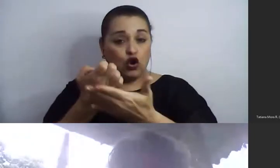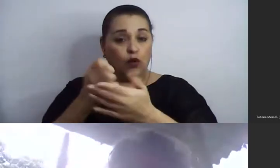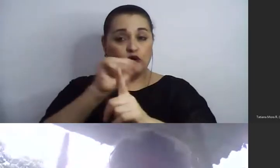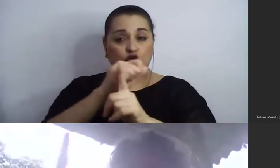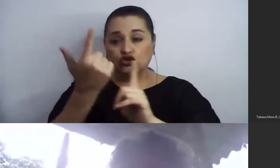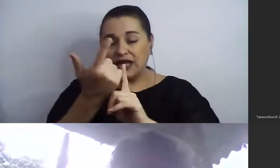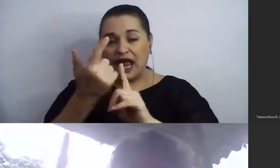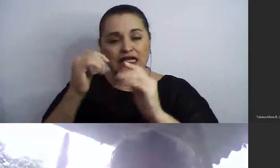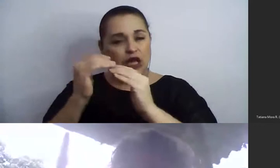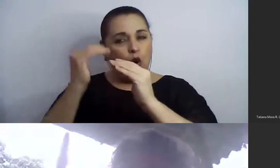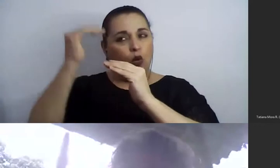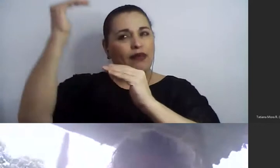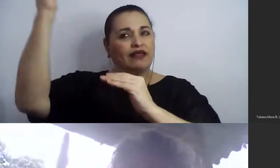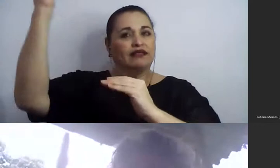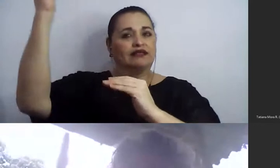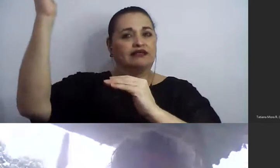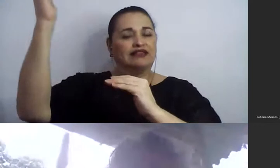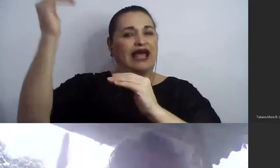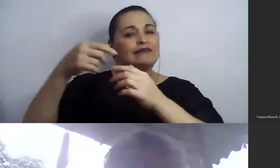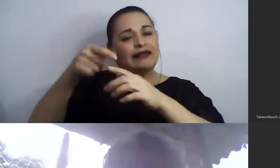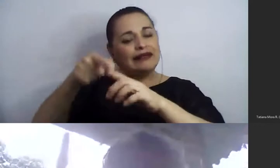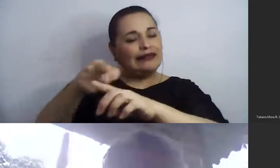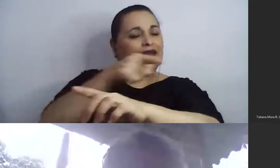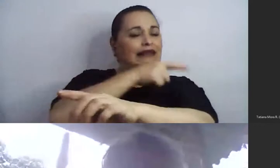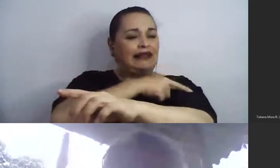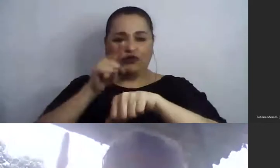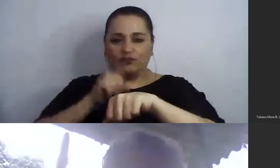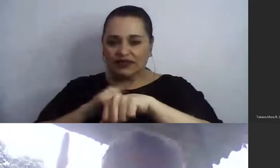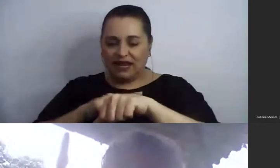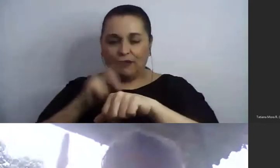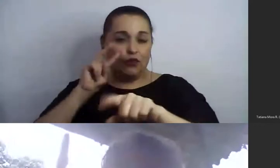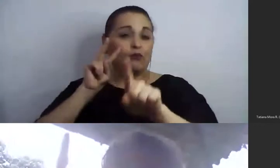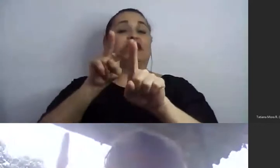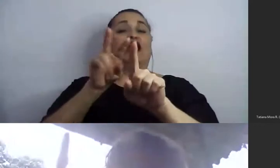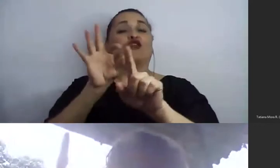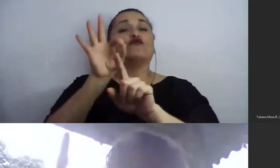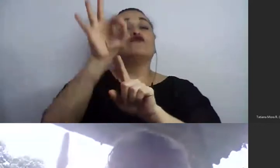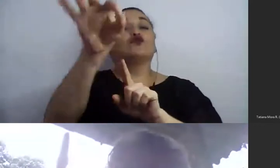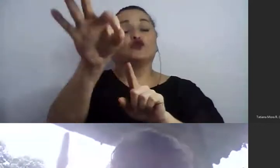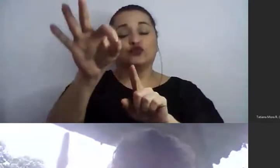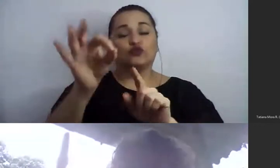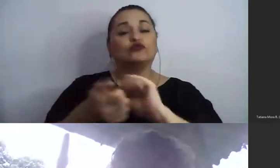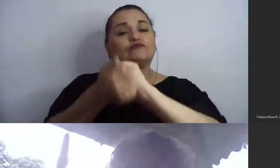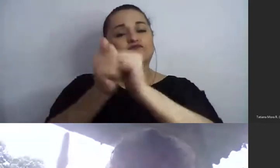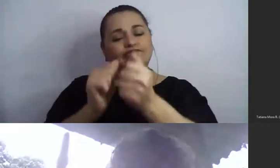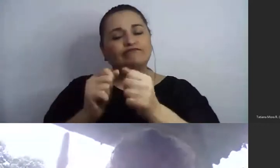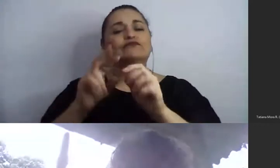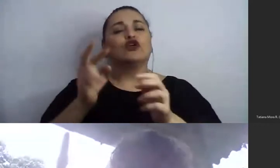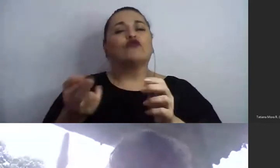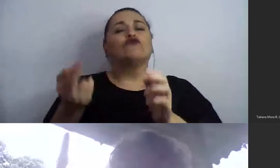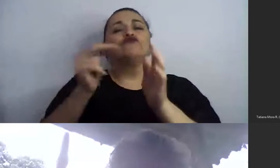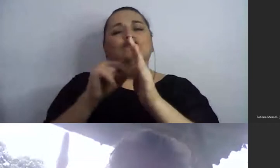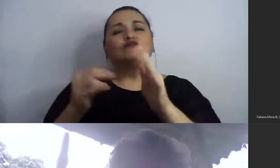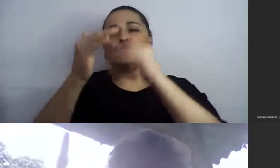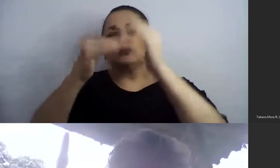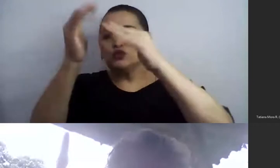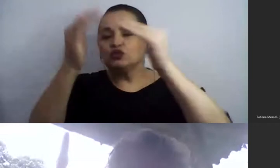aumenta la resiliencia a largo plazo mirando hacia adelante nuestra labor de reconstrucción debe ser mejor